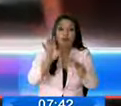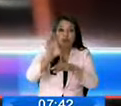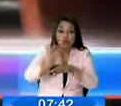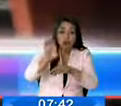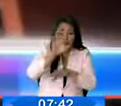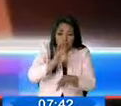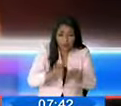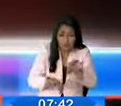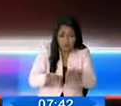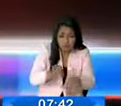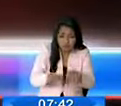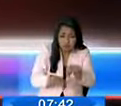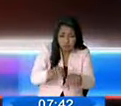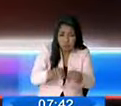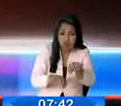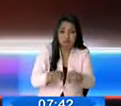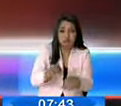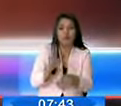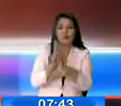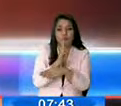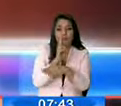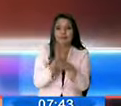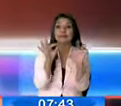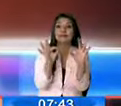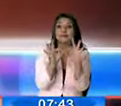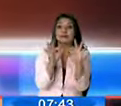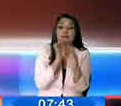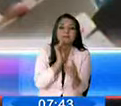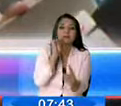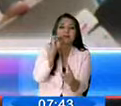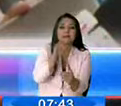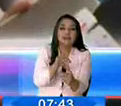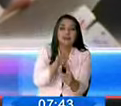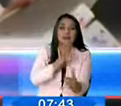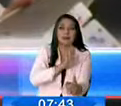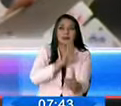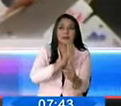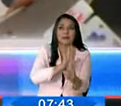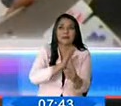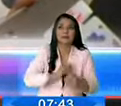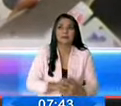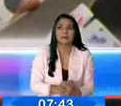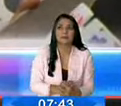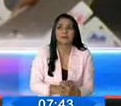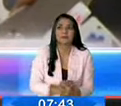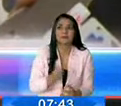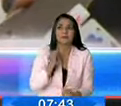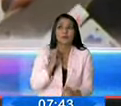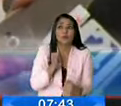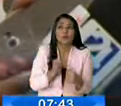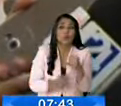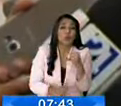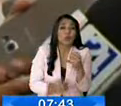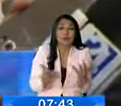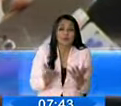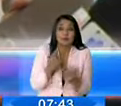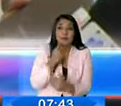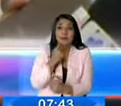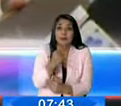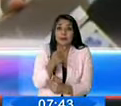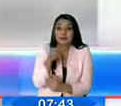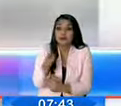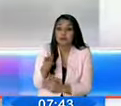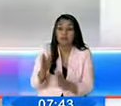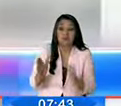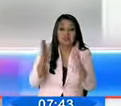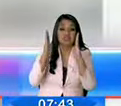utilizó esa red social para mandar mensajes amenazantes. La última que fue fatal, que decía pues que no le han hecho